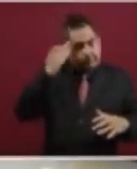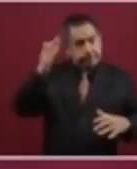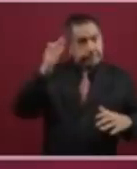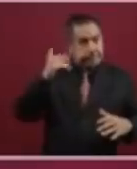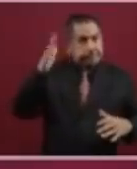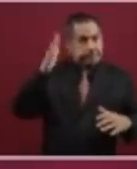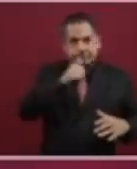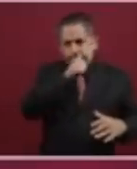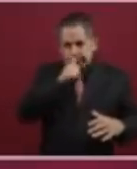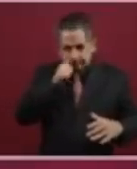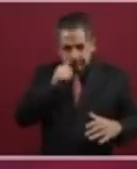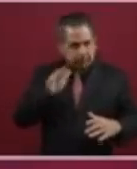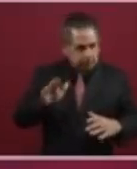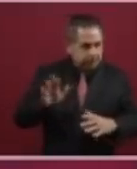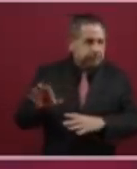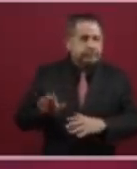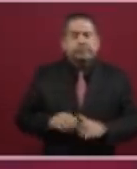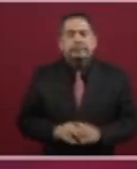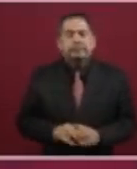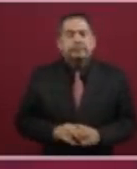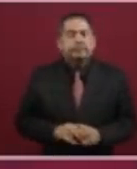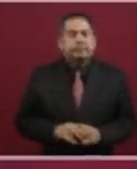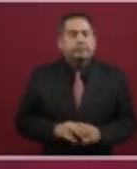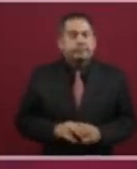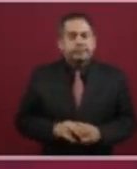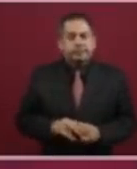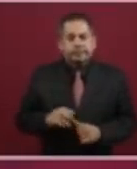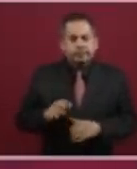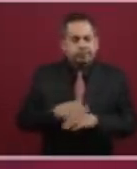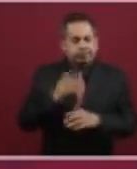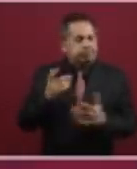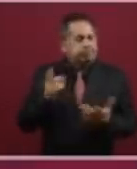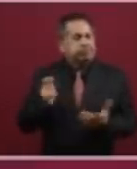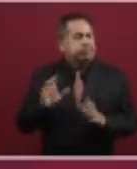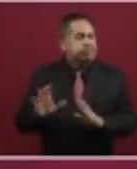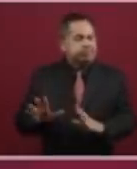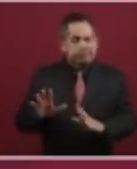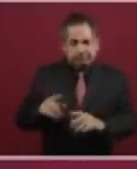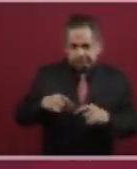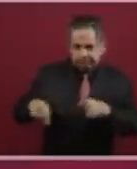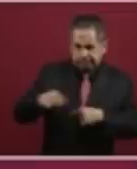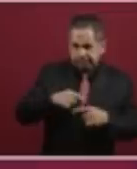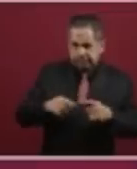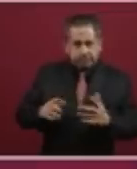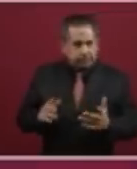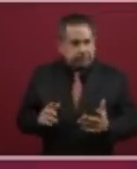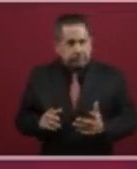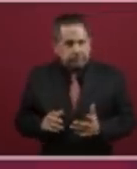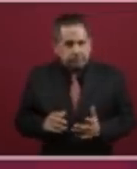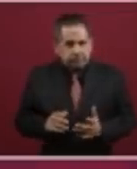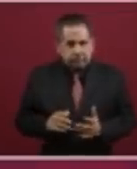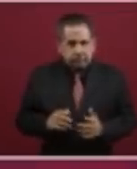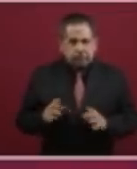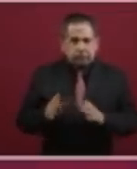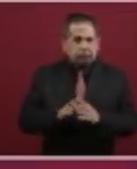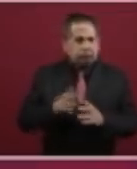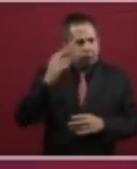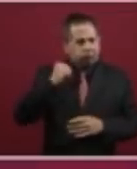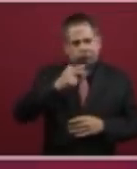del gabinete, porque en aquel entonces se decía, porque predominaban los